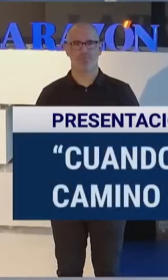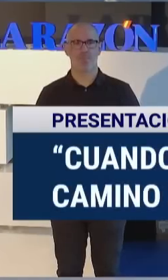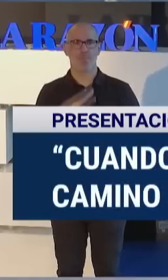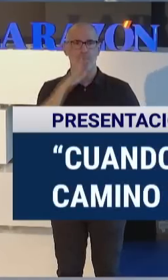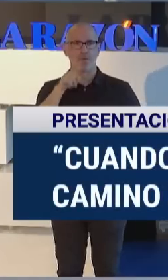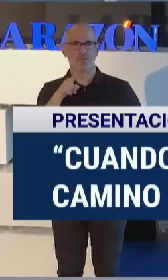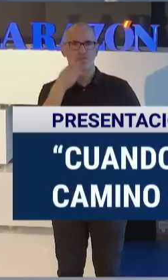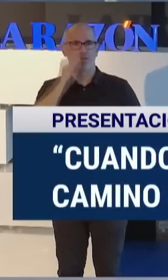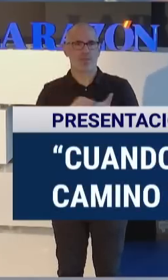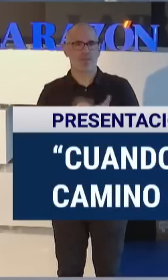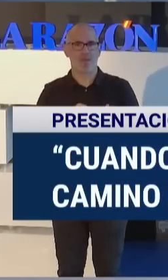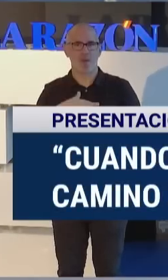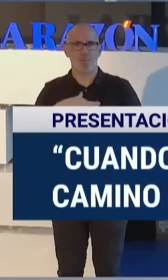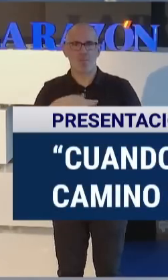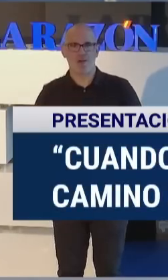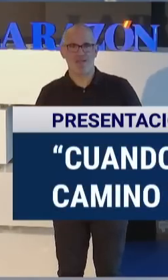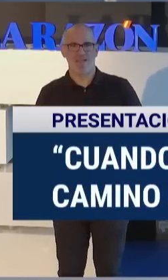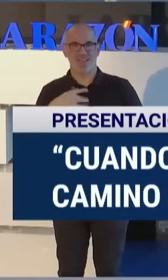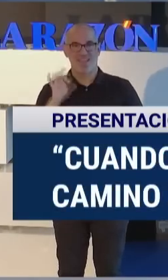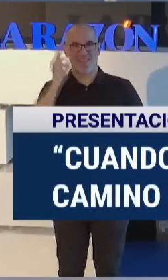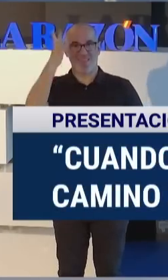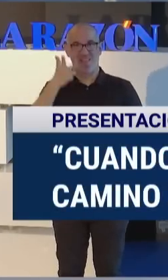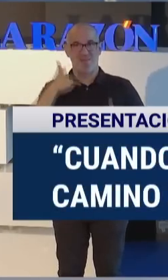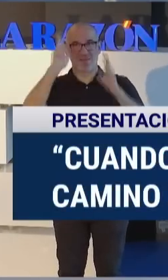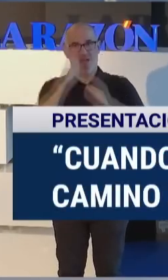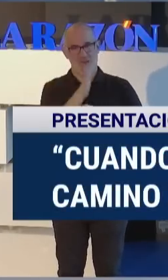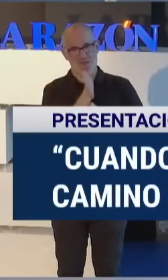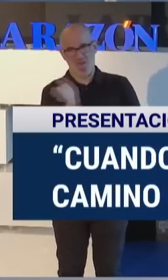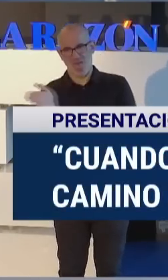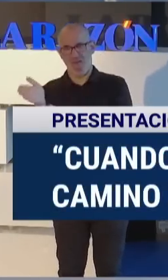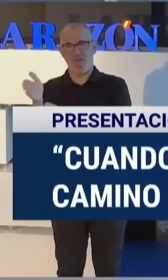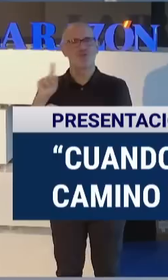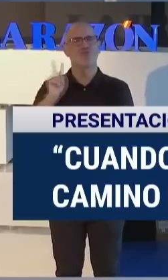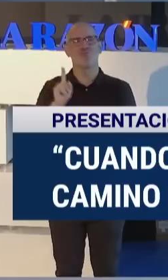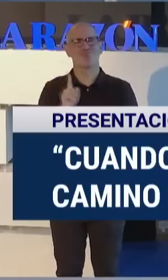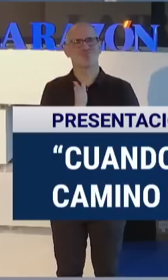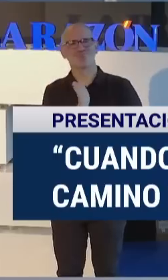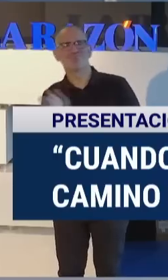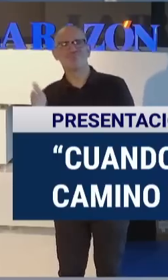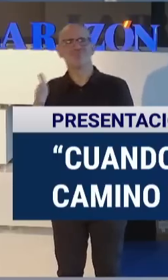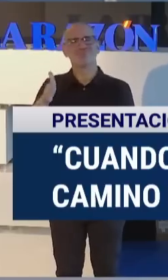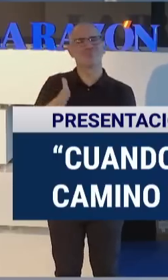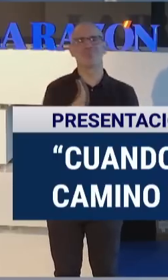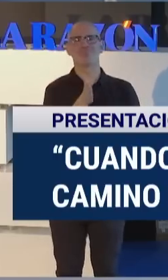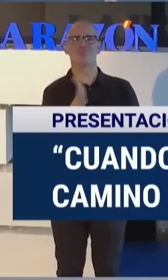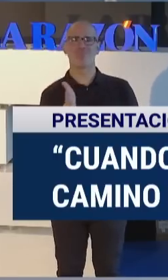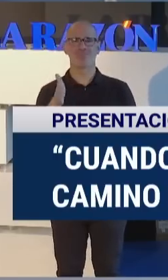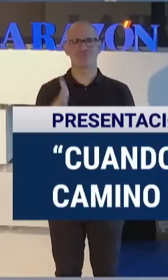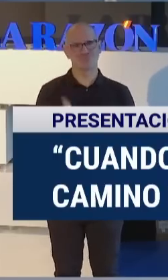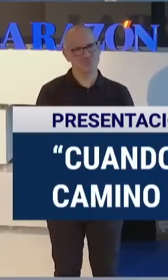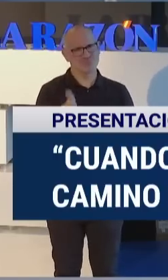pareciera que hay algún desvío frente a las ideas de la libertad, y en realidad tiene que ver con que... Los equilibrios